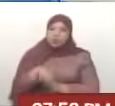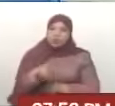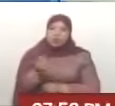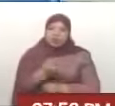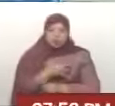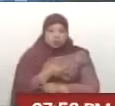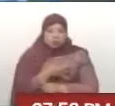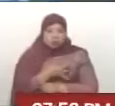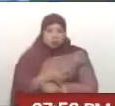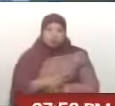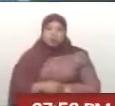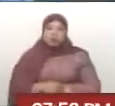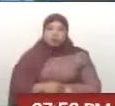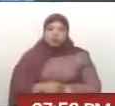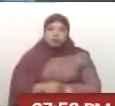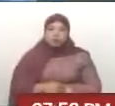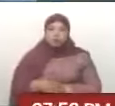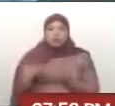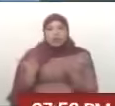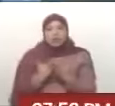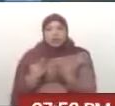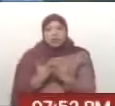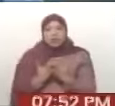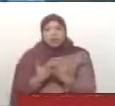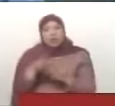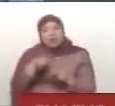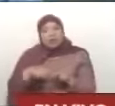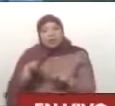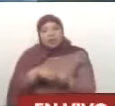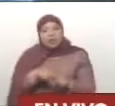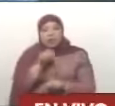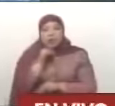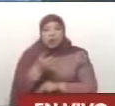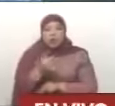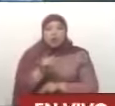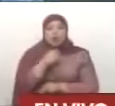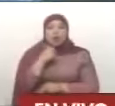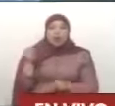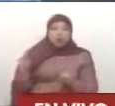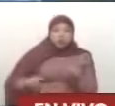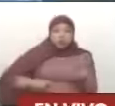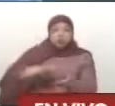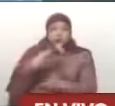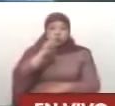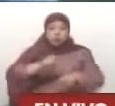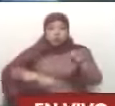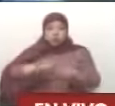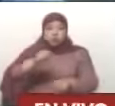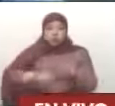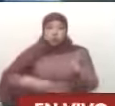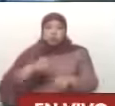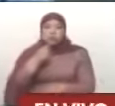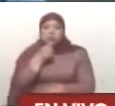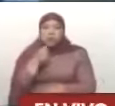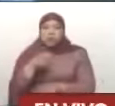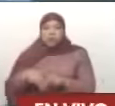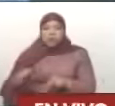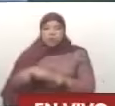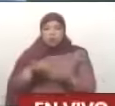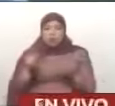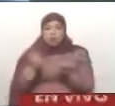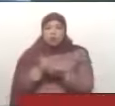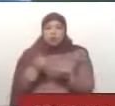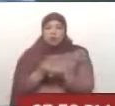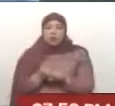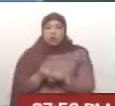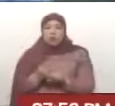dolor del grito del niño, de la niña, de las bombas que caen en Palestina, de ese dolor surgirá,